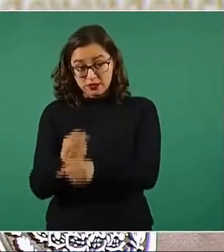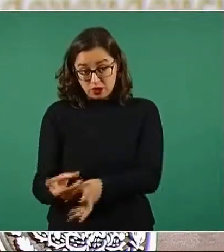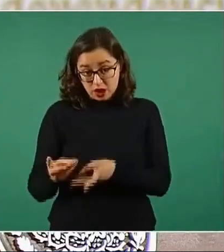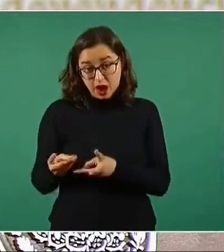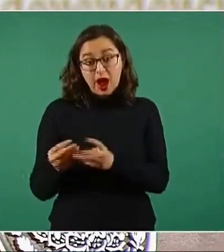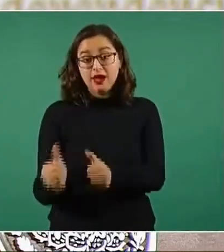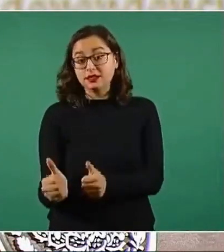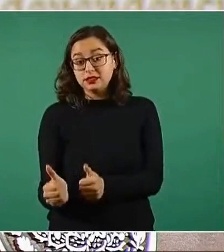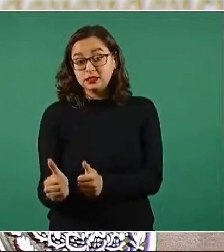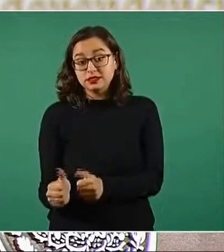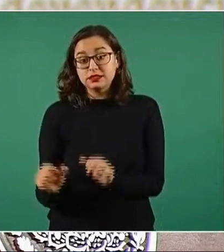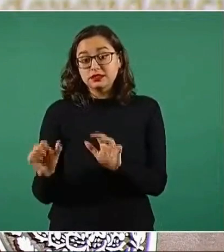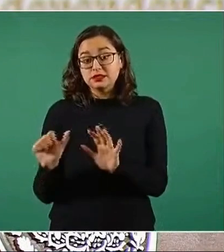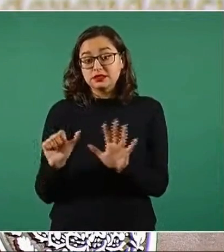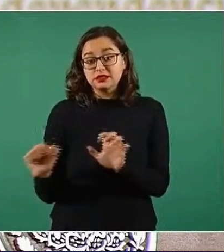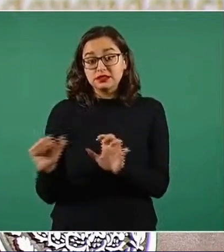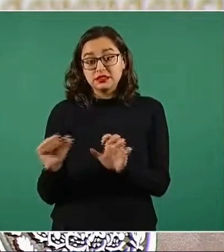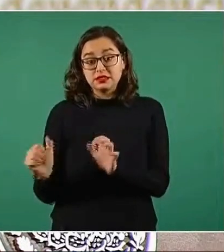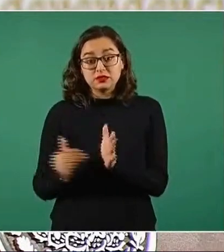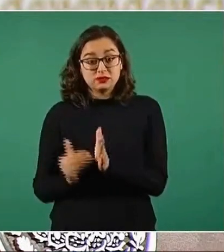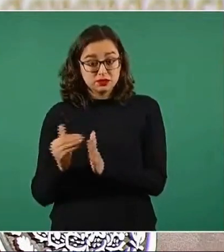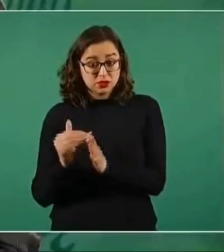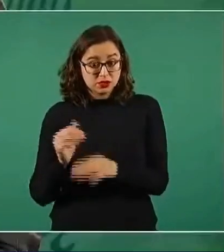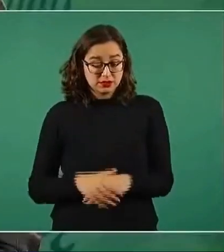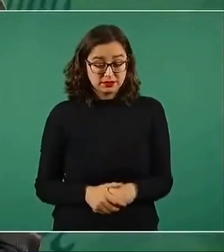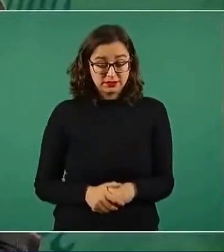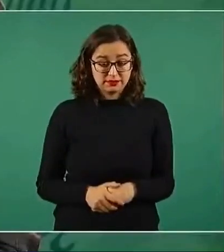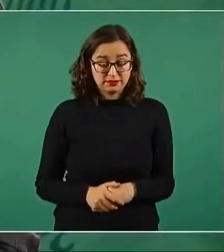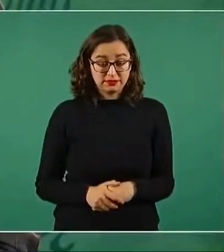ejerciendo 600 millones.